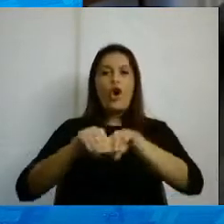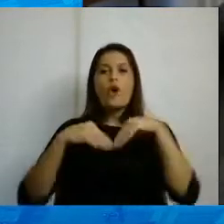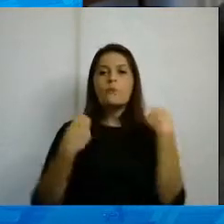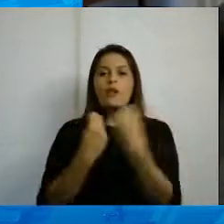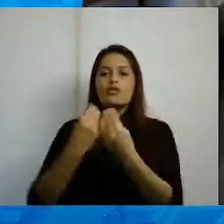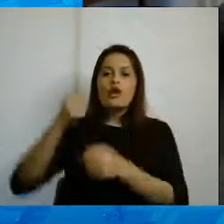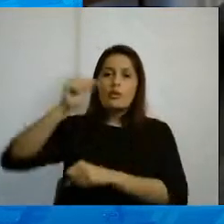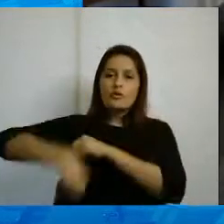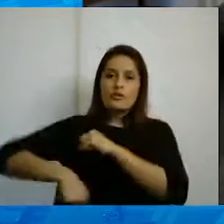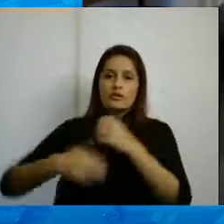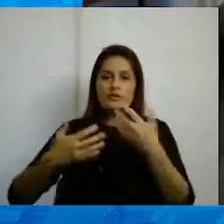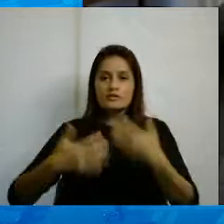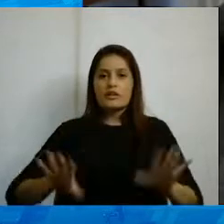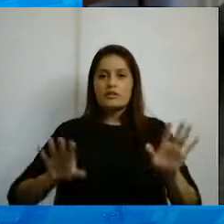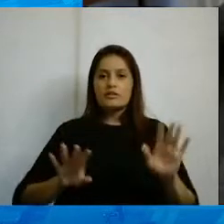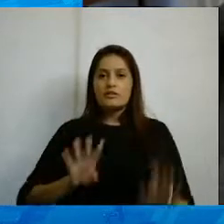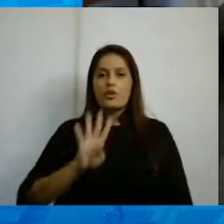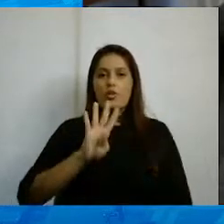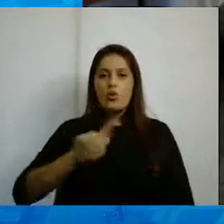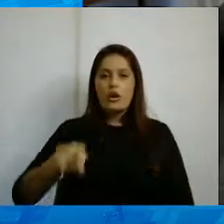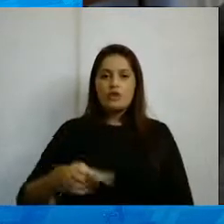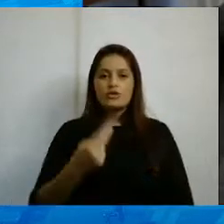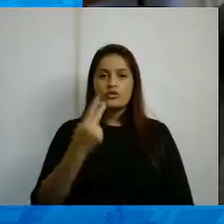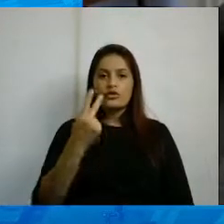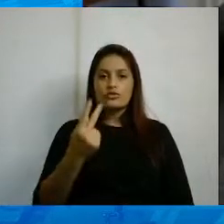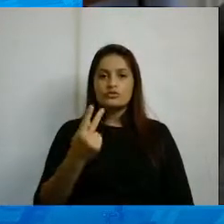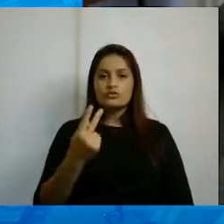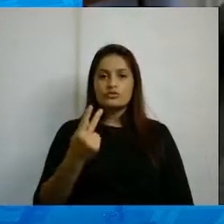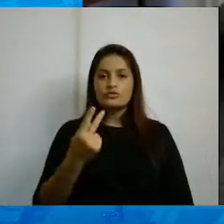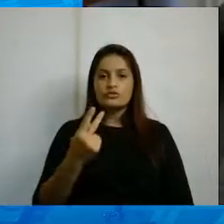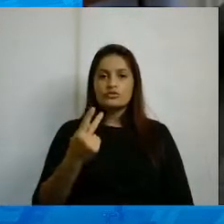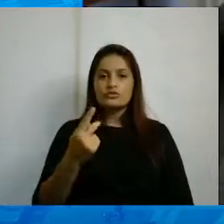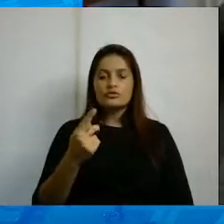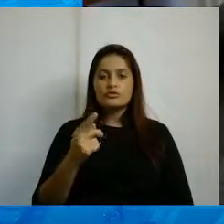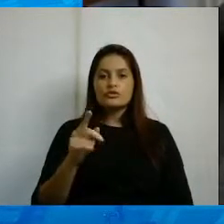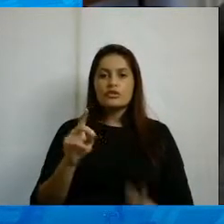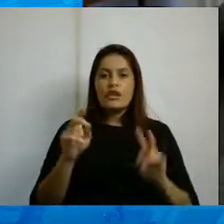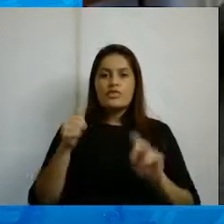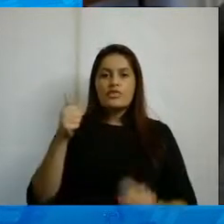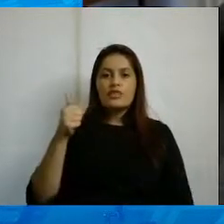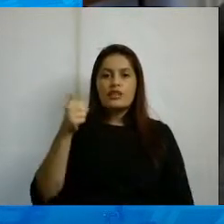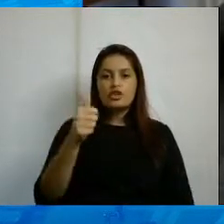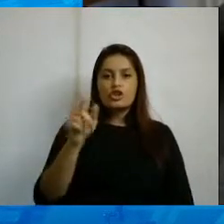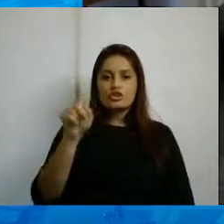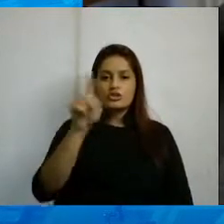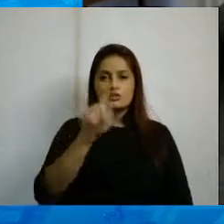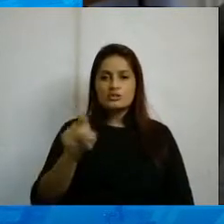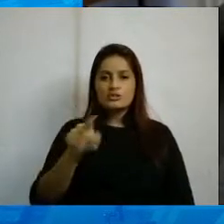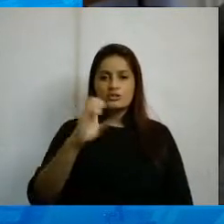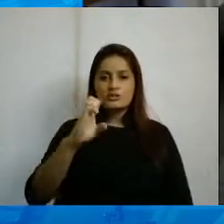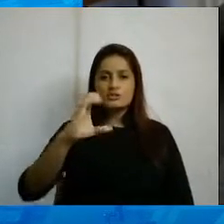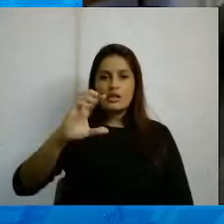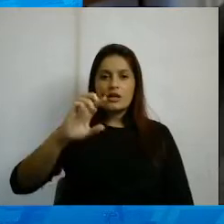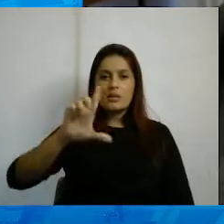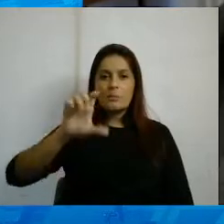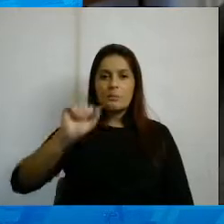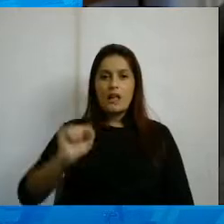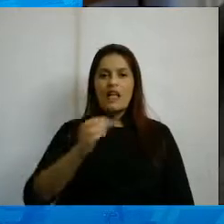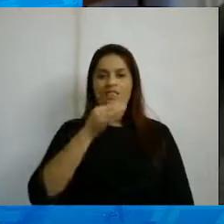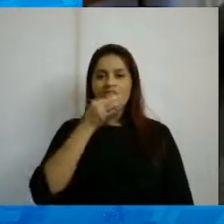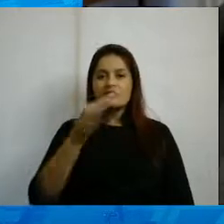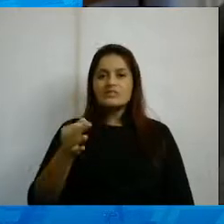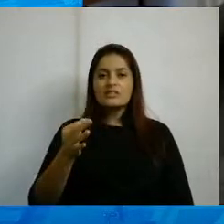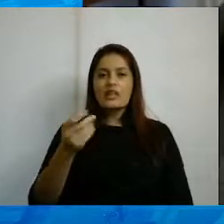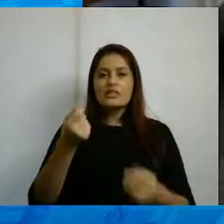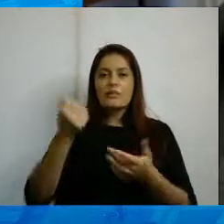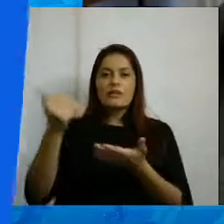Apruebo. Ya, pasamos al... También tiene que contemplar respecto al punto 4.2, adjudicación, licitación, adquisición de vehículos para seguridad pública.